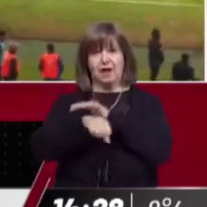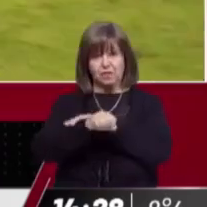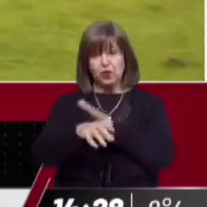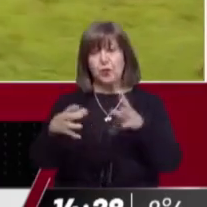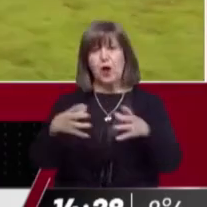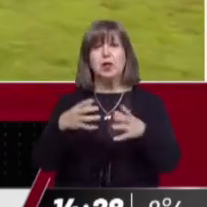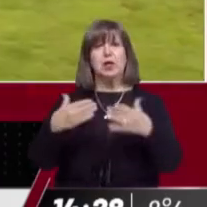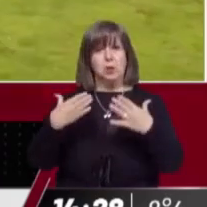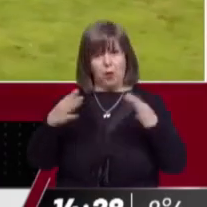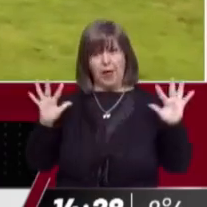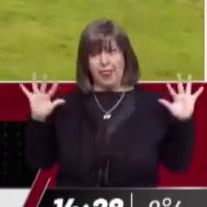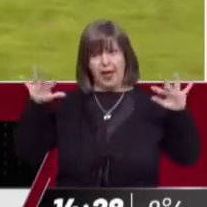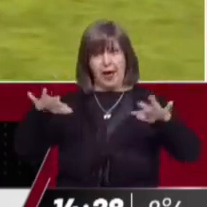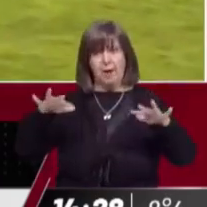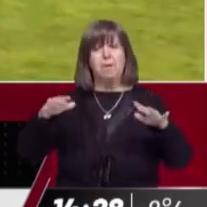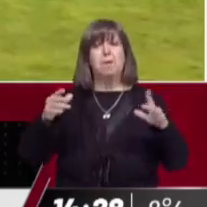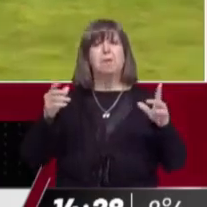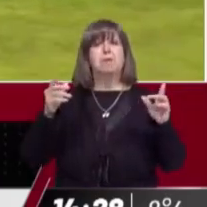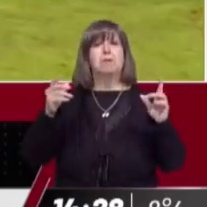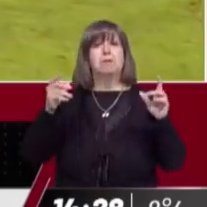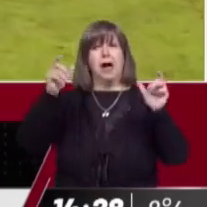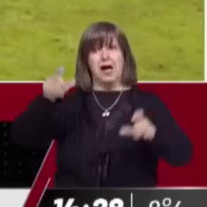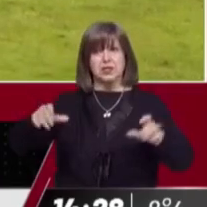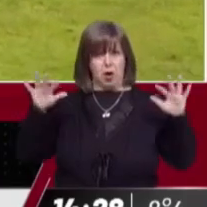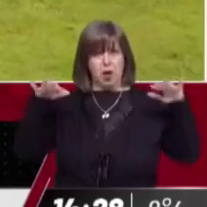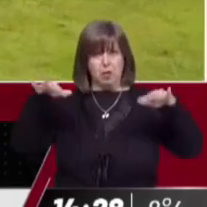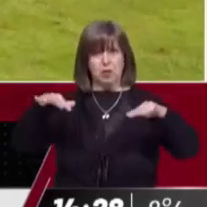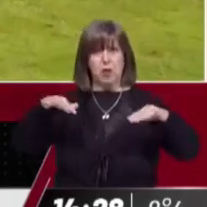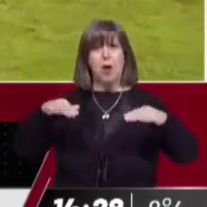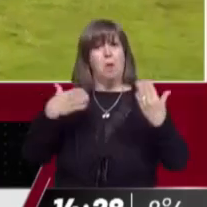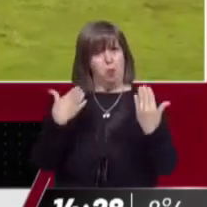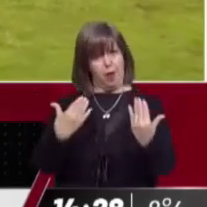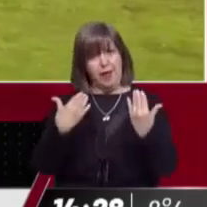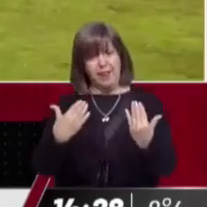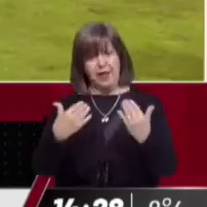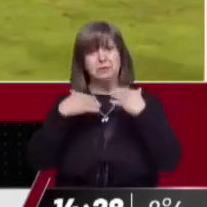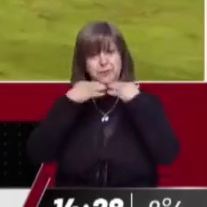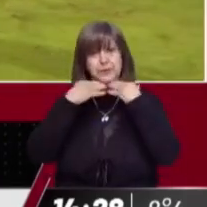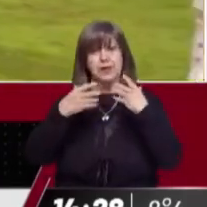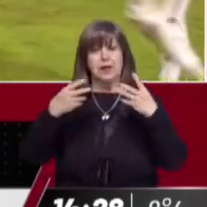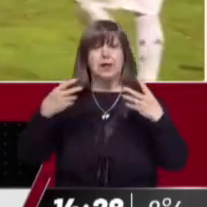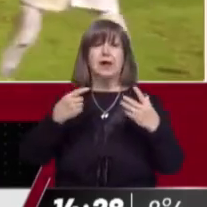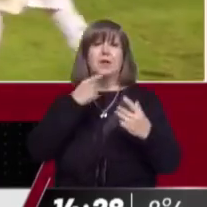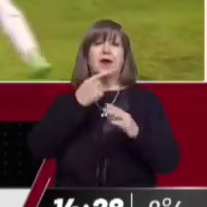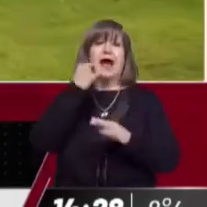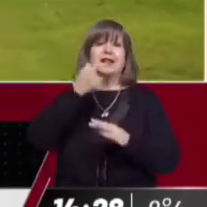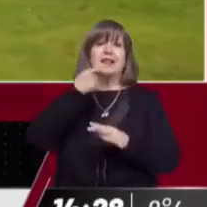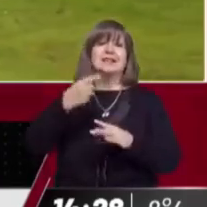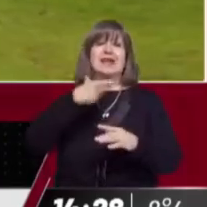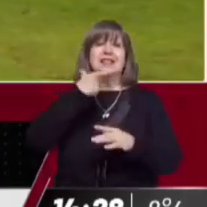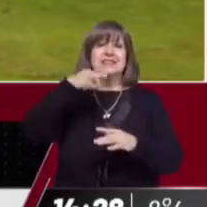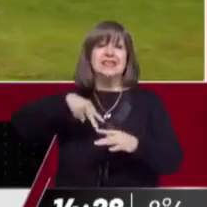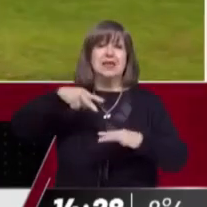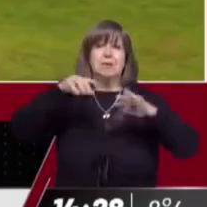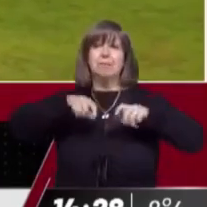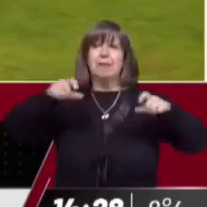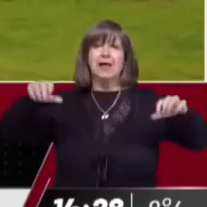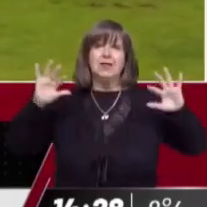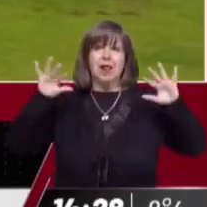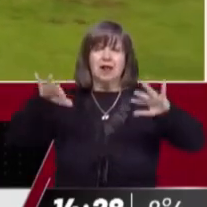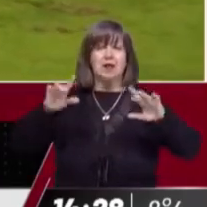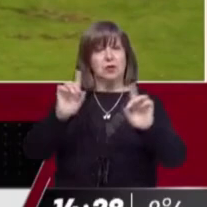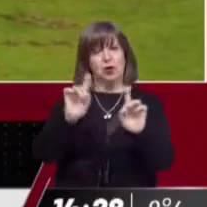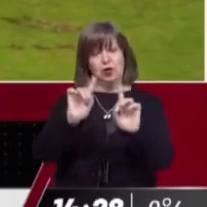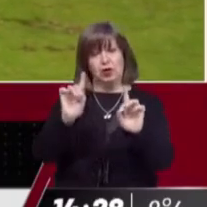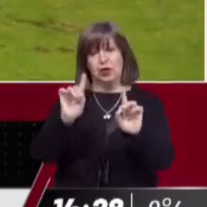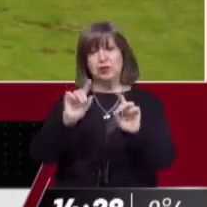pueda jugar con público bajo estos requisitos. Por eso la firma del convenio eran las condiciones también que el Ministerio de Seguridad